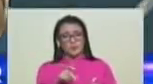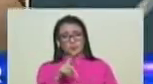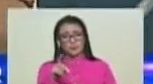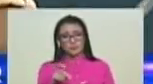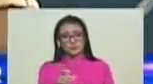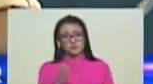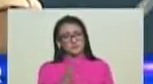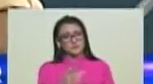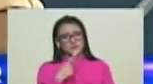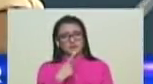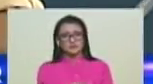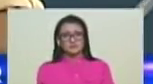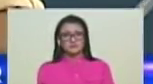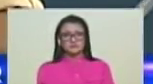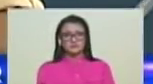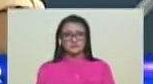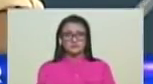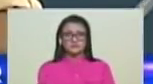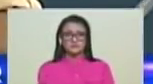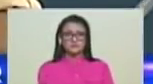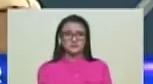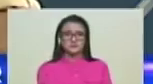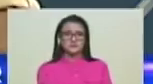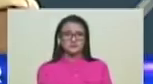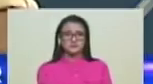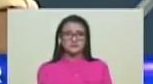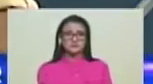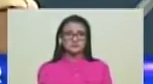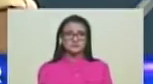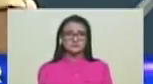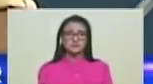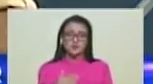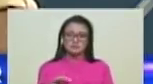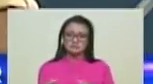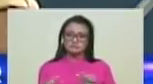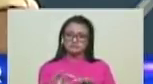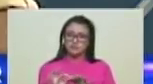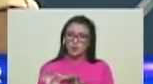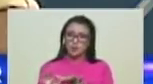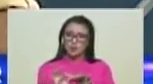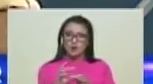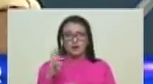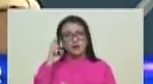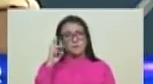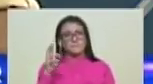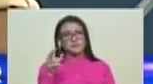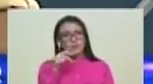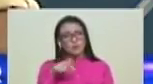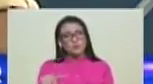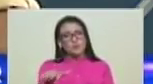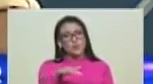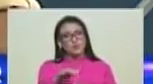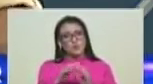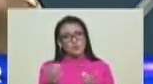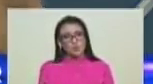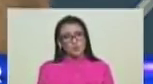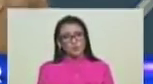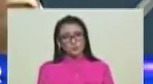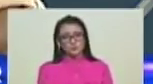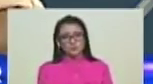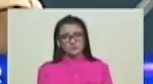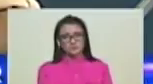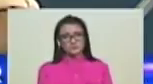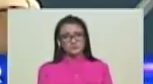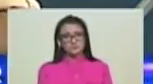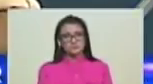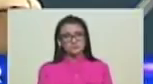dicho siempre. Nosotros queremos relaciones de amistad y respeto con los pueblos del mundo. Me gustó